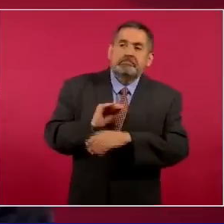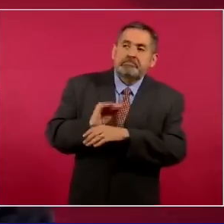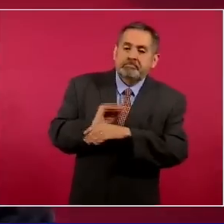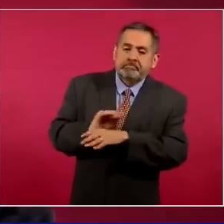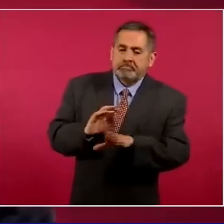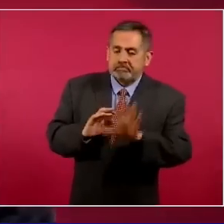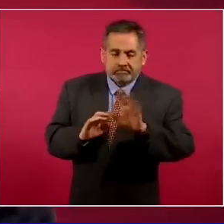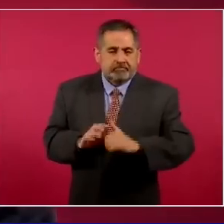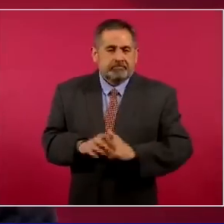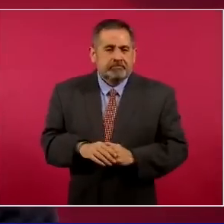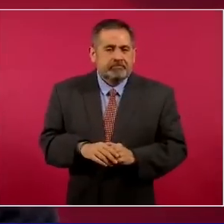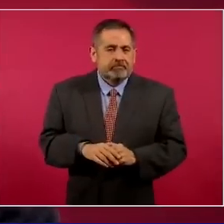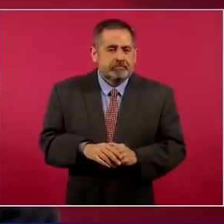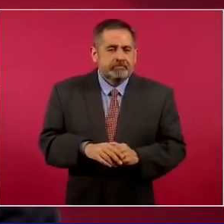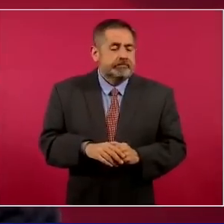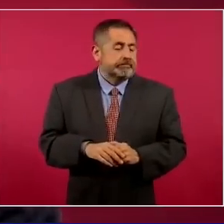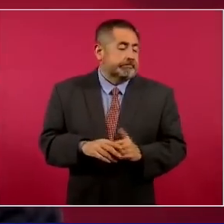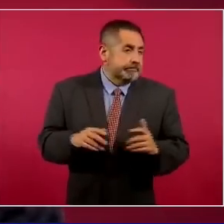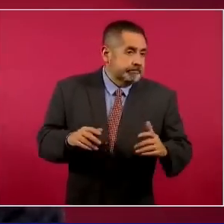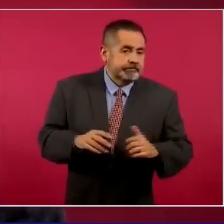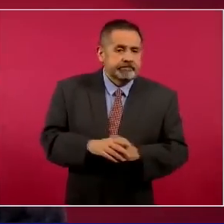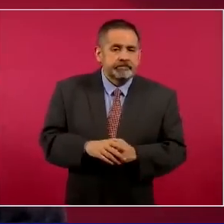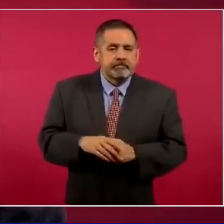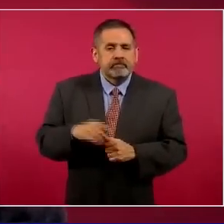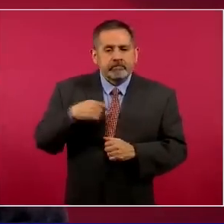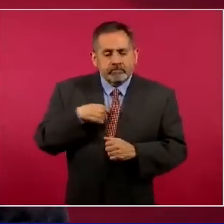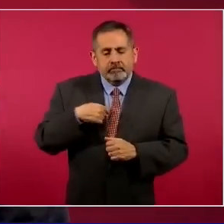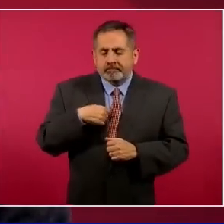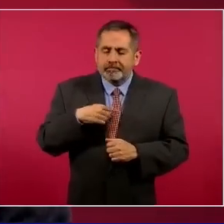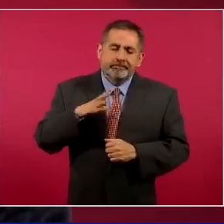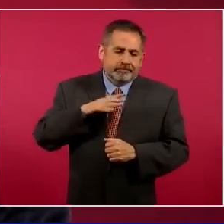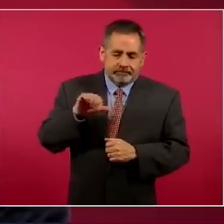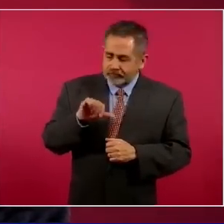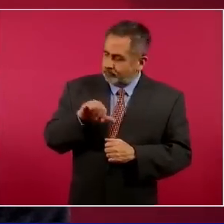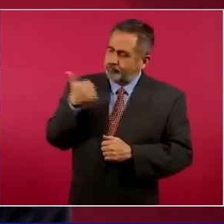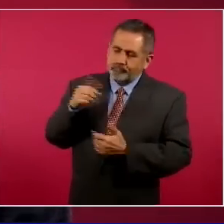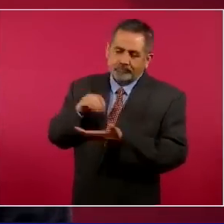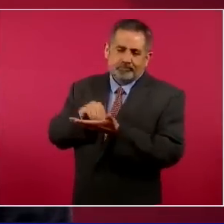un poco más de sentido del humor, pero yo tengo otros datos.